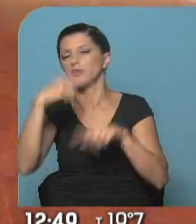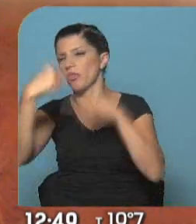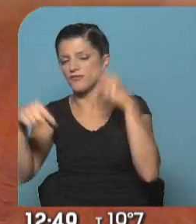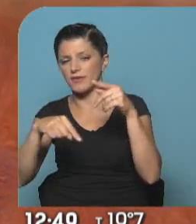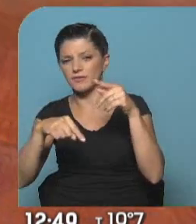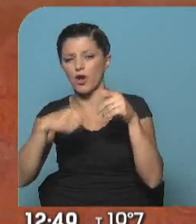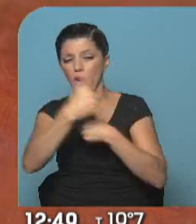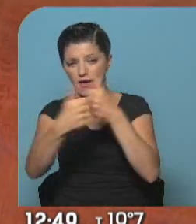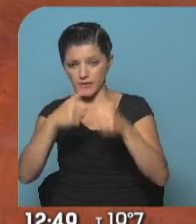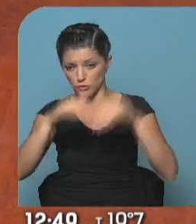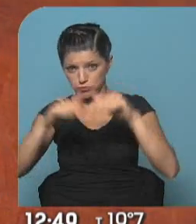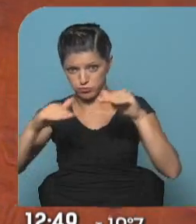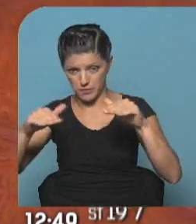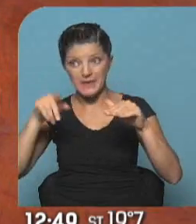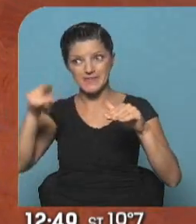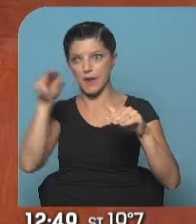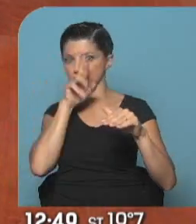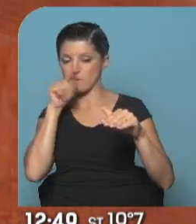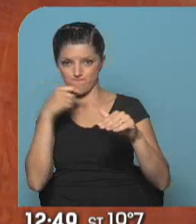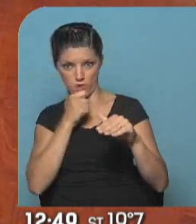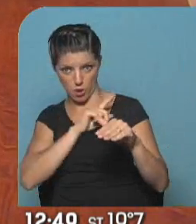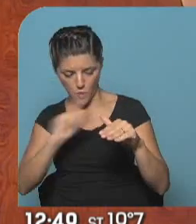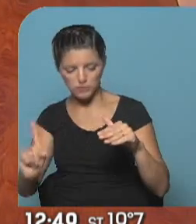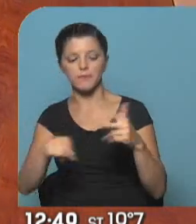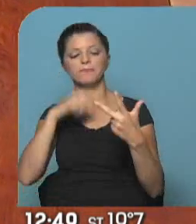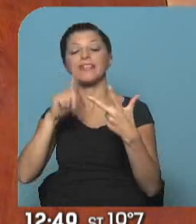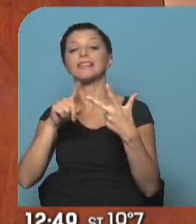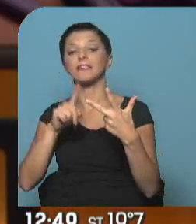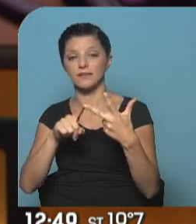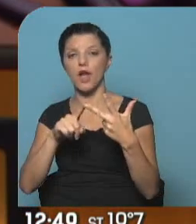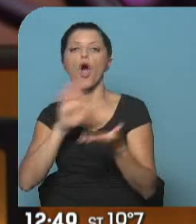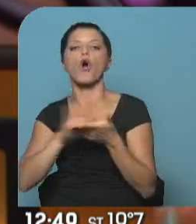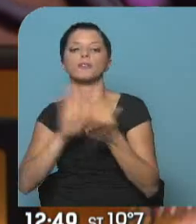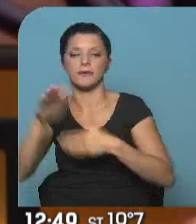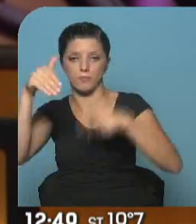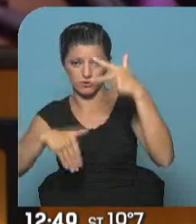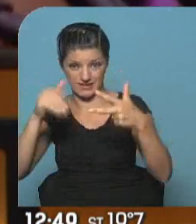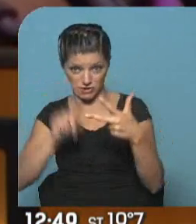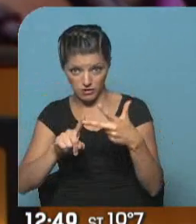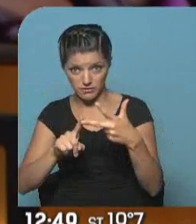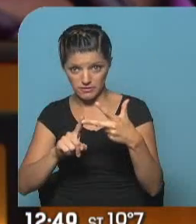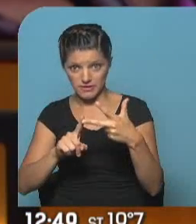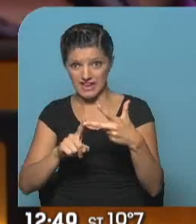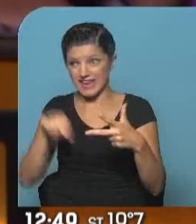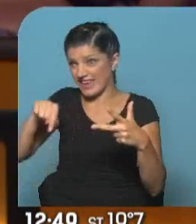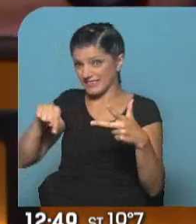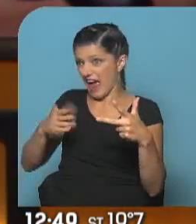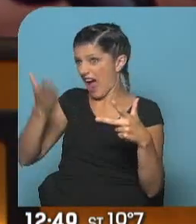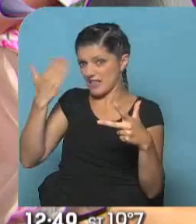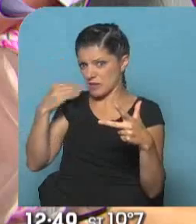Merkel no está muy feliz con esa alternativa. Claro. Y la tercera es un llamado a nuevas elecciones que tampoco tiene un precedente